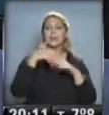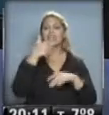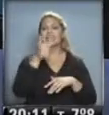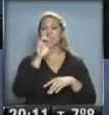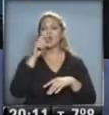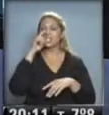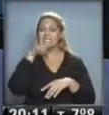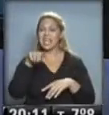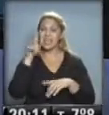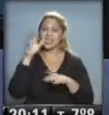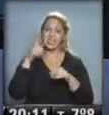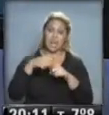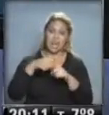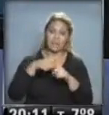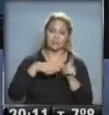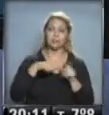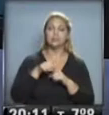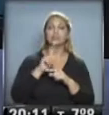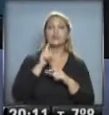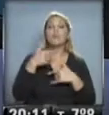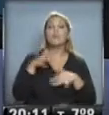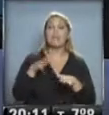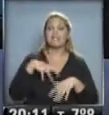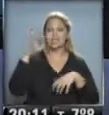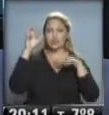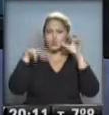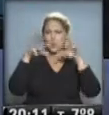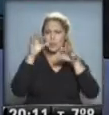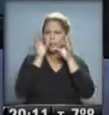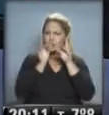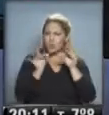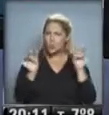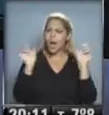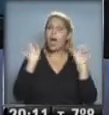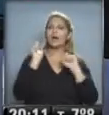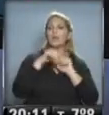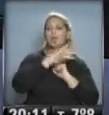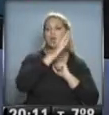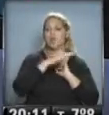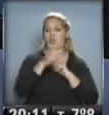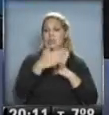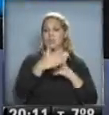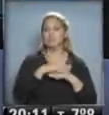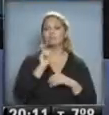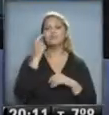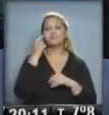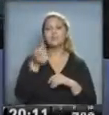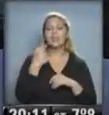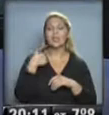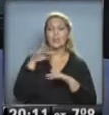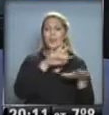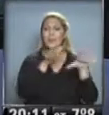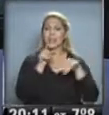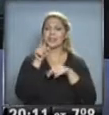o 7 grados en el norte patagónico, con la probabilidad de chaparrones a lo largo de toda la región costera. El aire frío llegará también a la